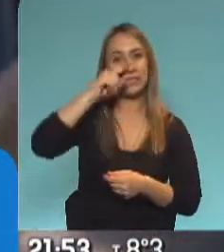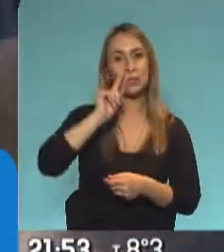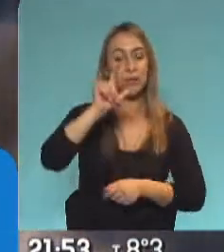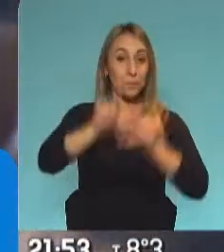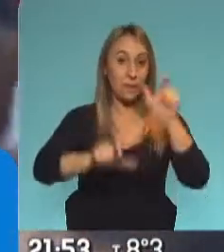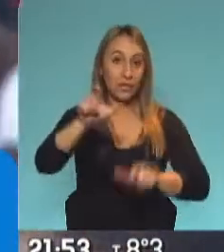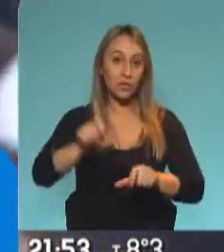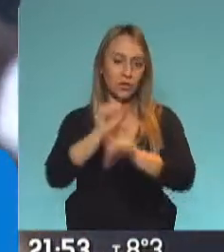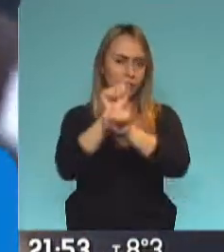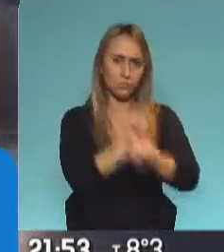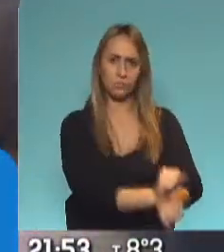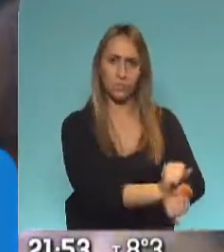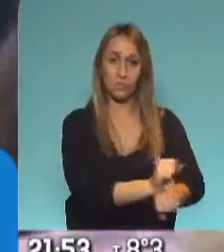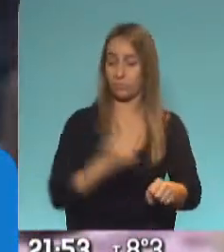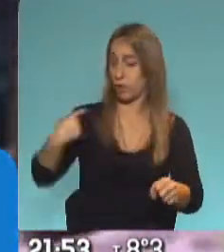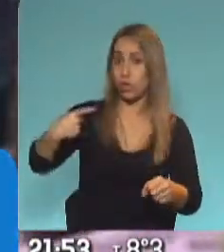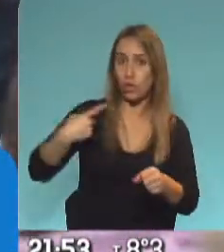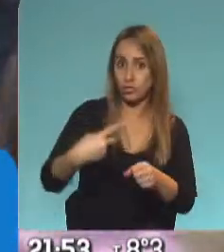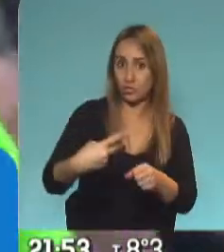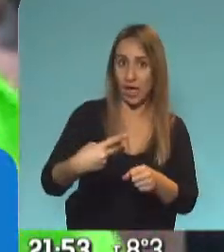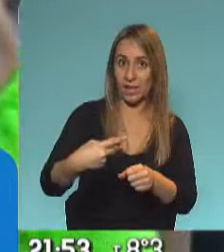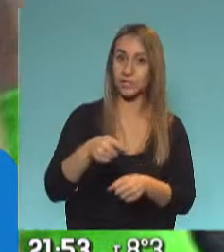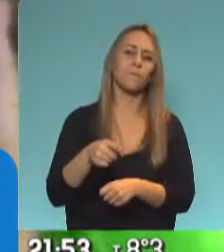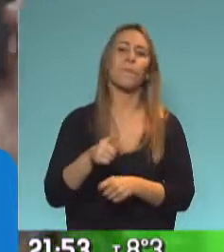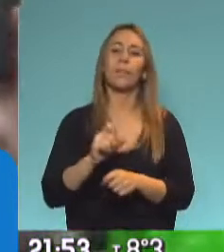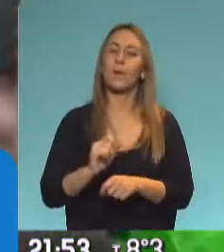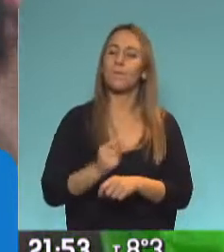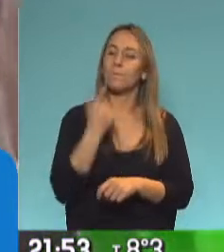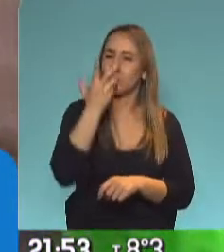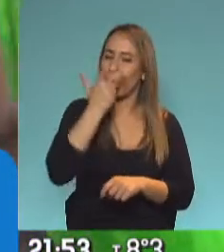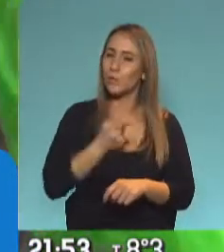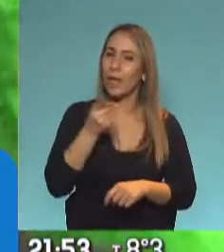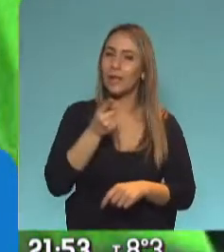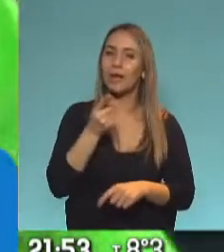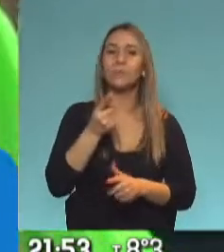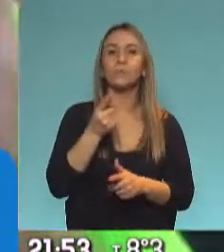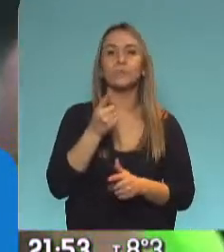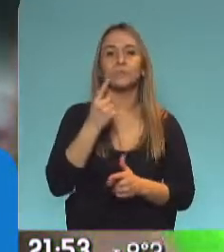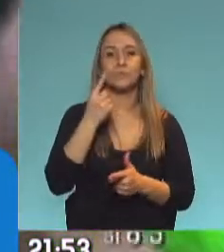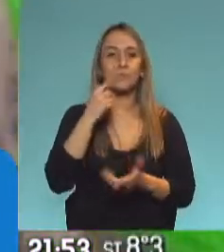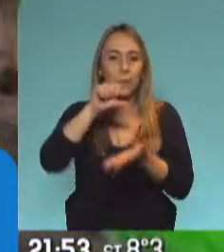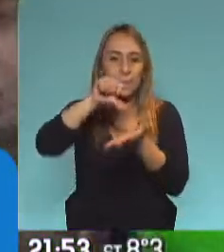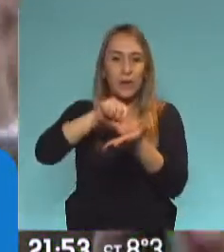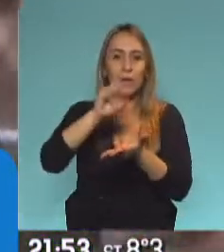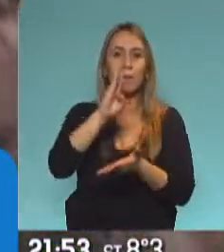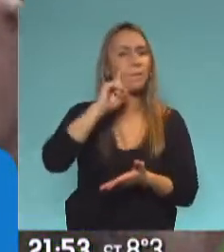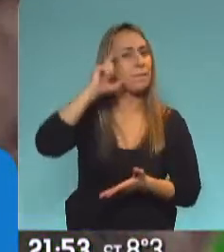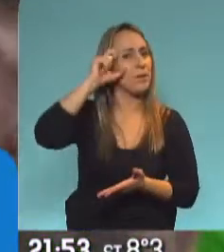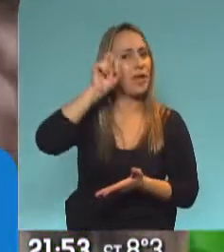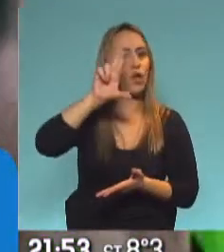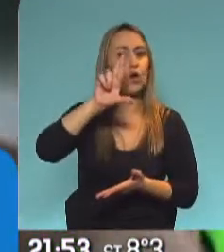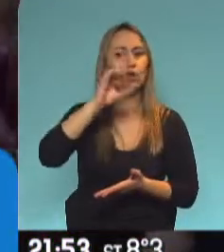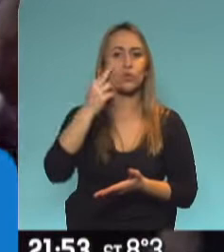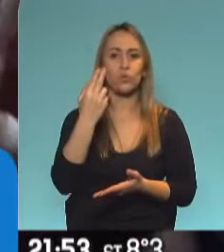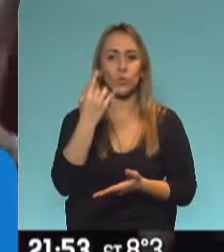quedaron detenidas en estos días. Lo primero que me gustaría que hagamos es ubicar a Bielorrusia en el mapa, porque seguramente